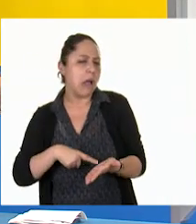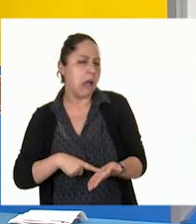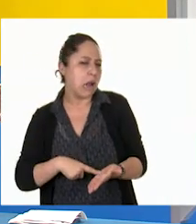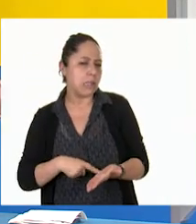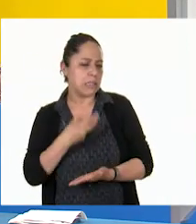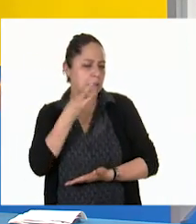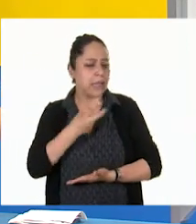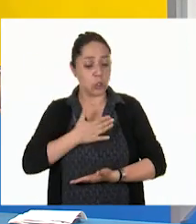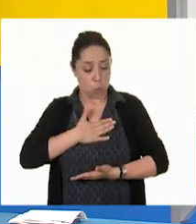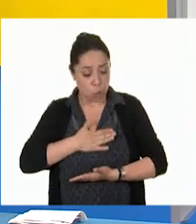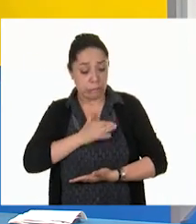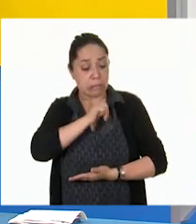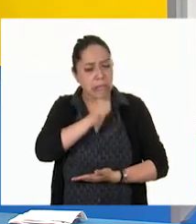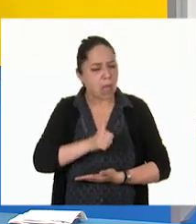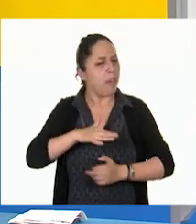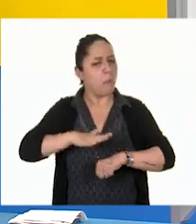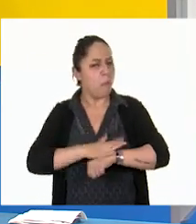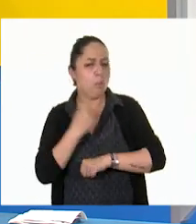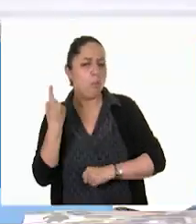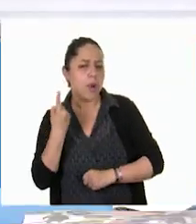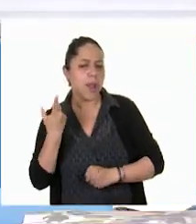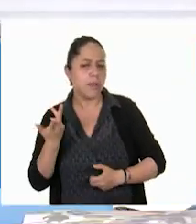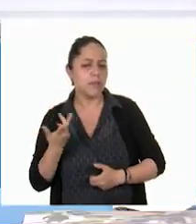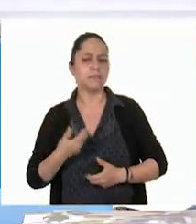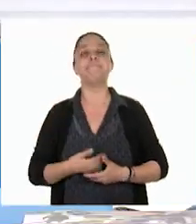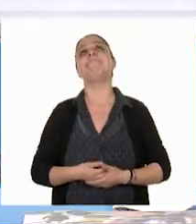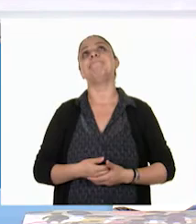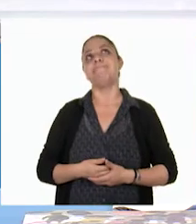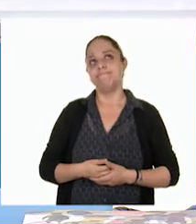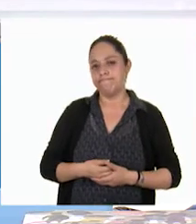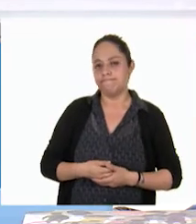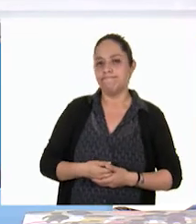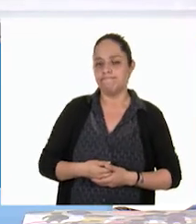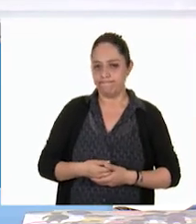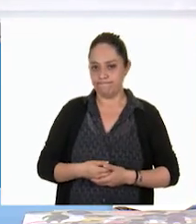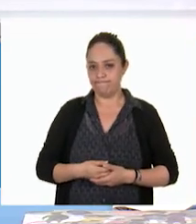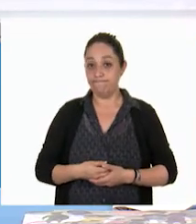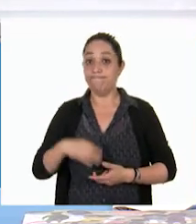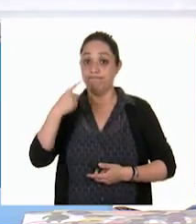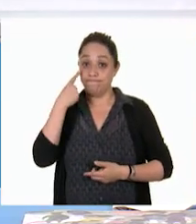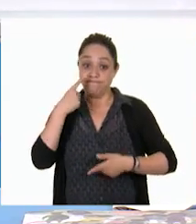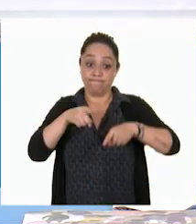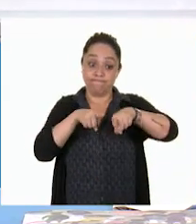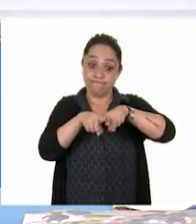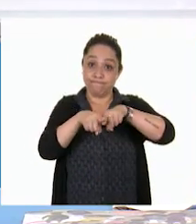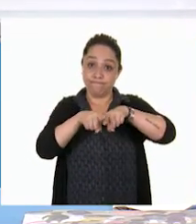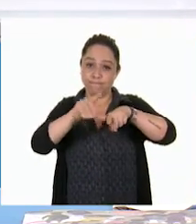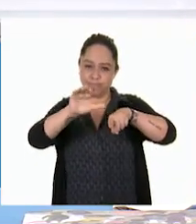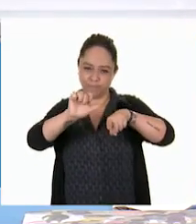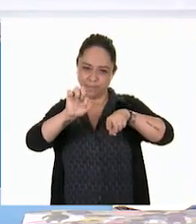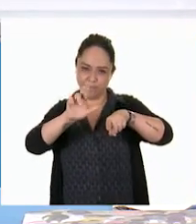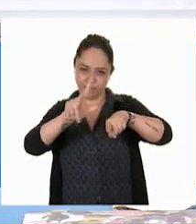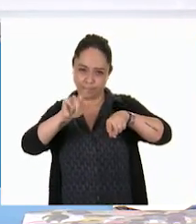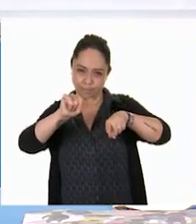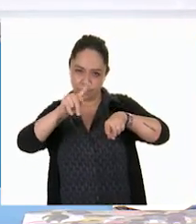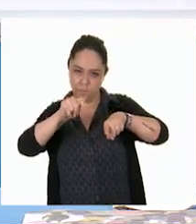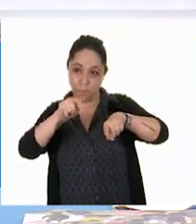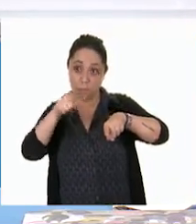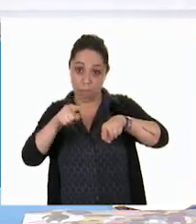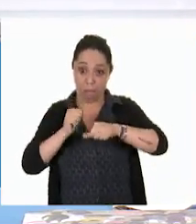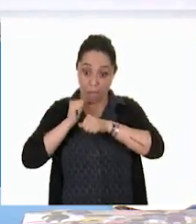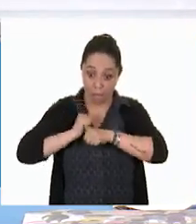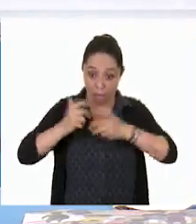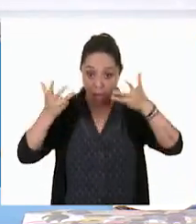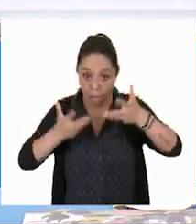una situación injusta, Ale. Ah, pues porque la hermana de Carlitos no hizo lo que le correspondía